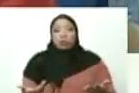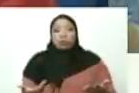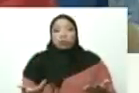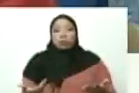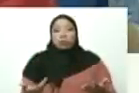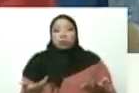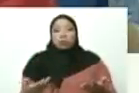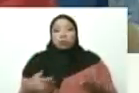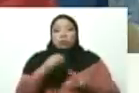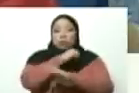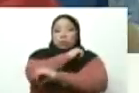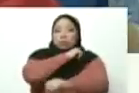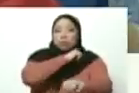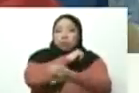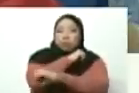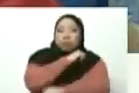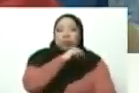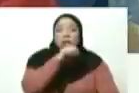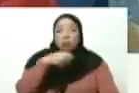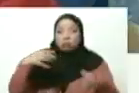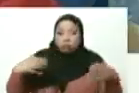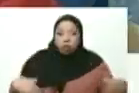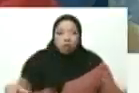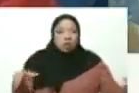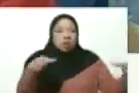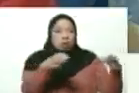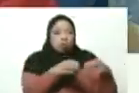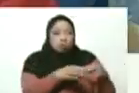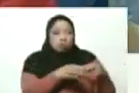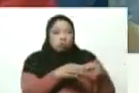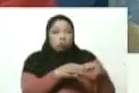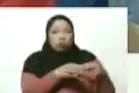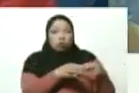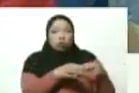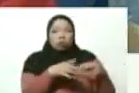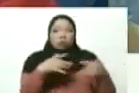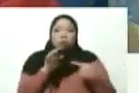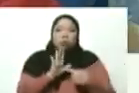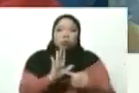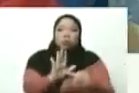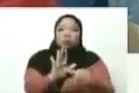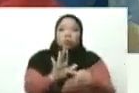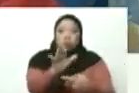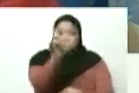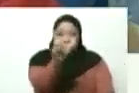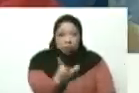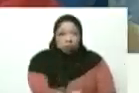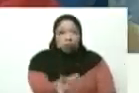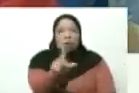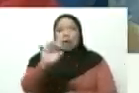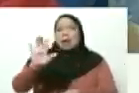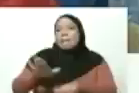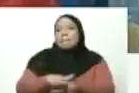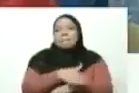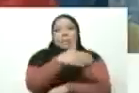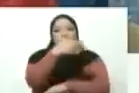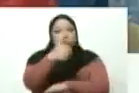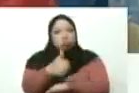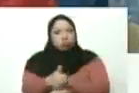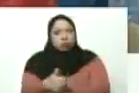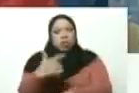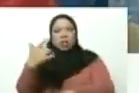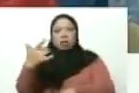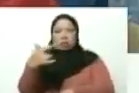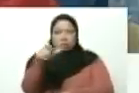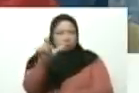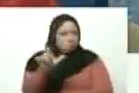vandalizados estafados por esta banda que en donde aparece ernesto quintero como principal actor